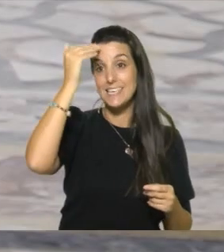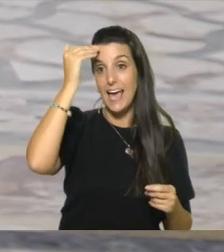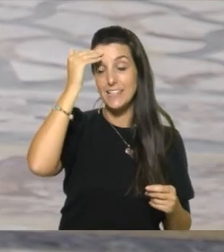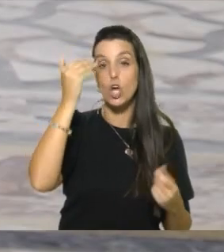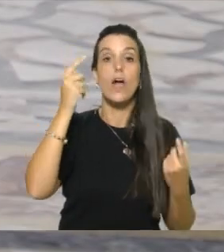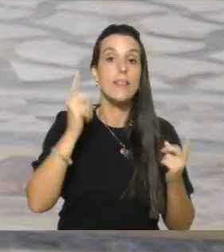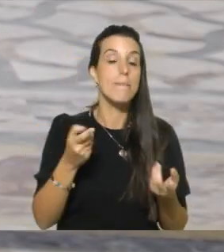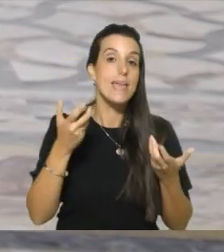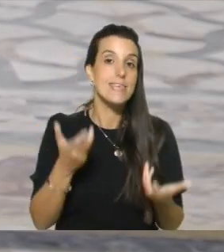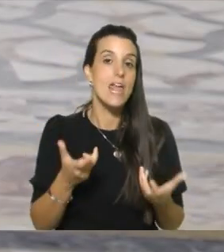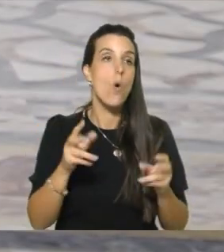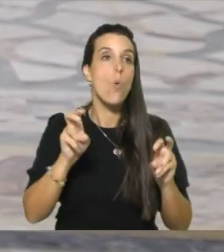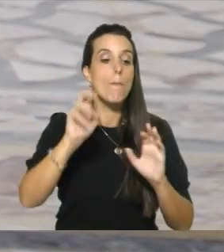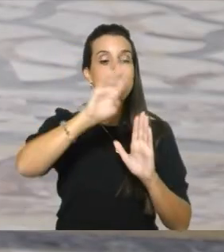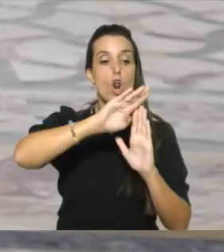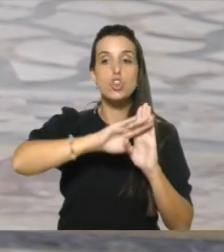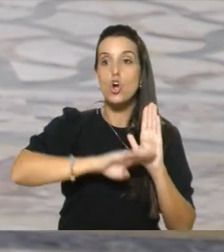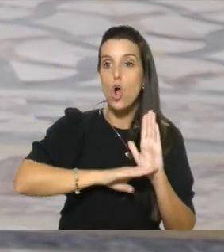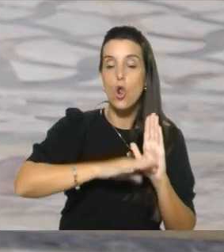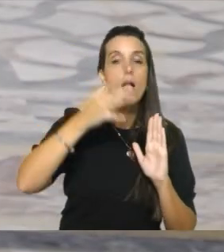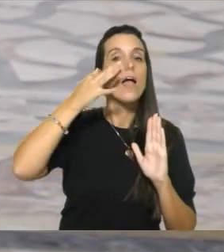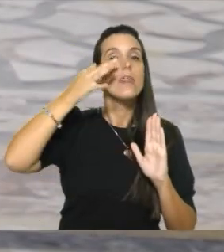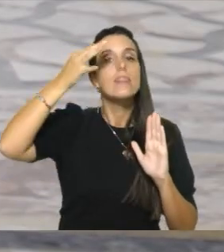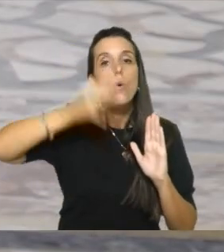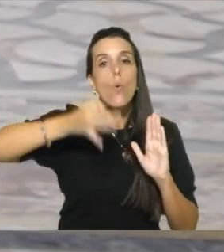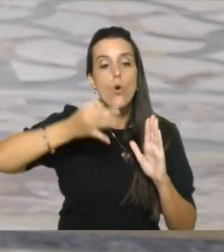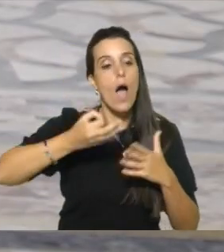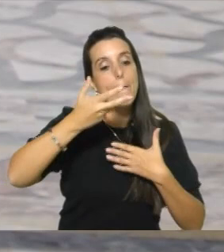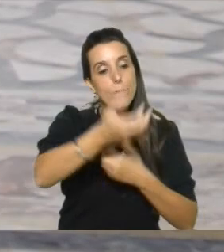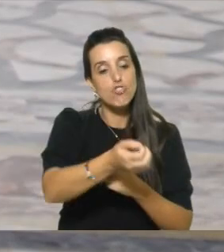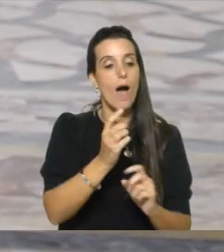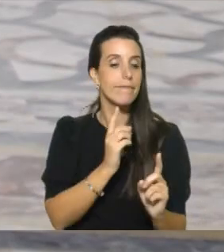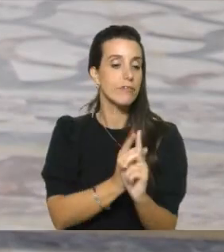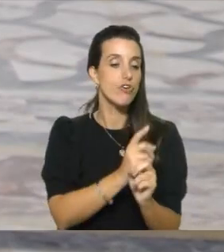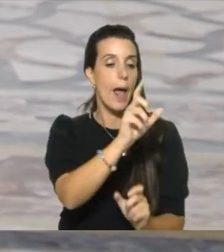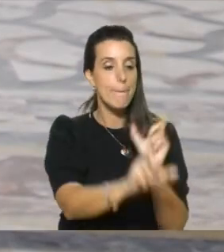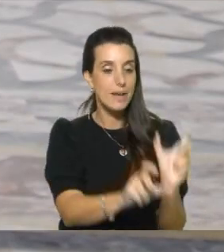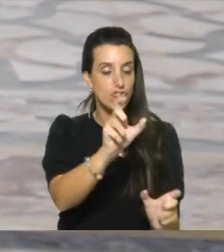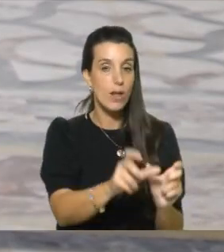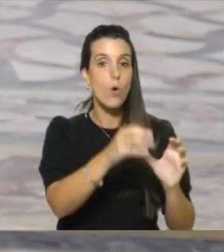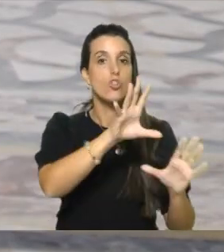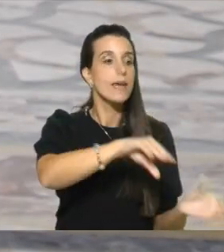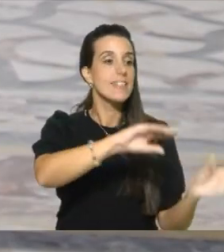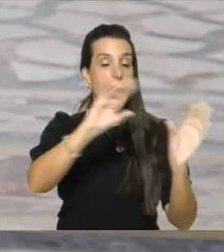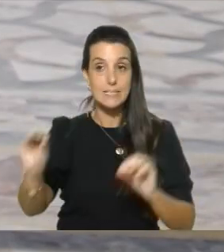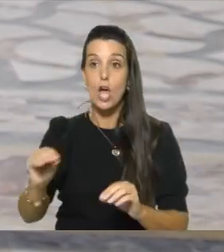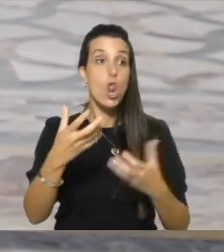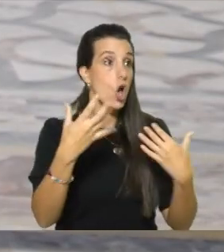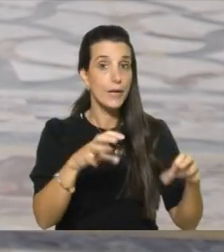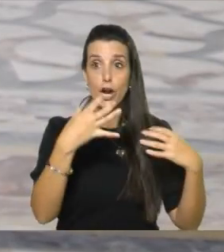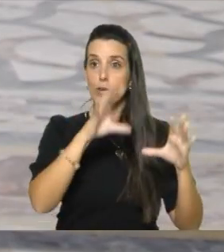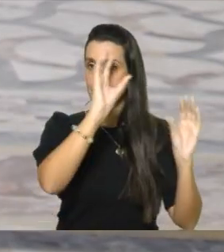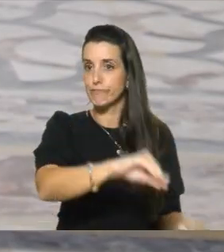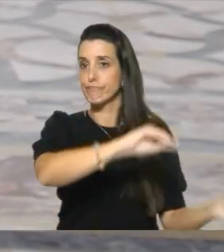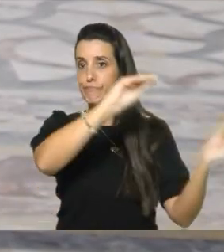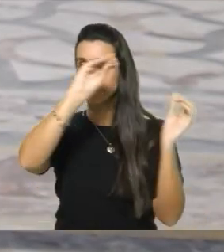se dispone un marco un protocolo que garantice la atención de estas personas y el traslado incluso de manera compulsiva decíamos